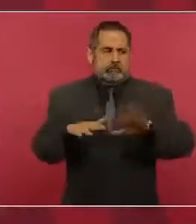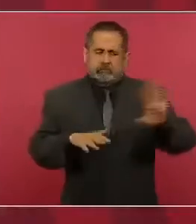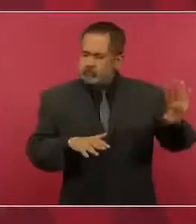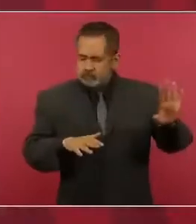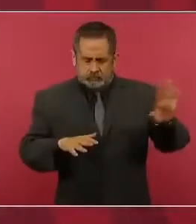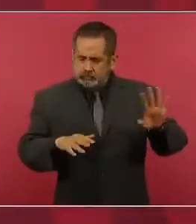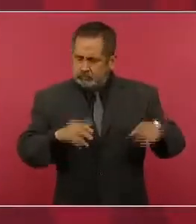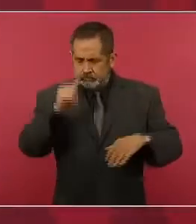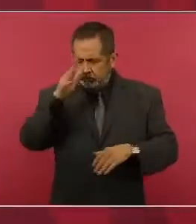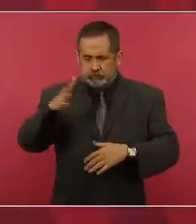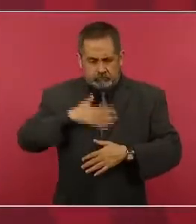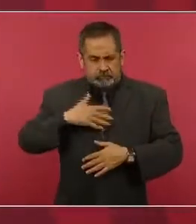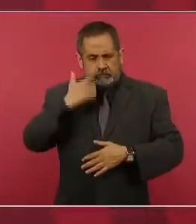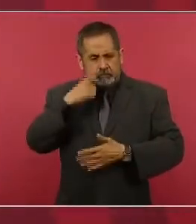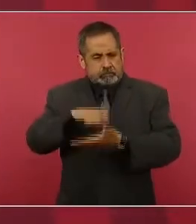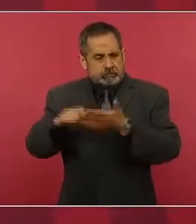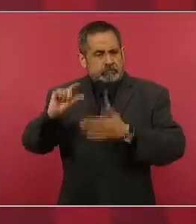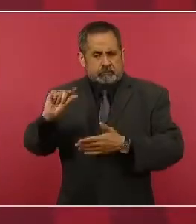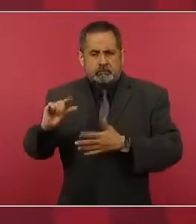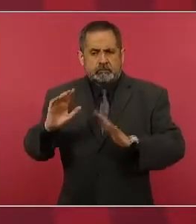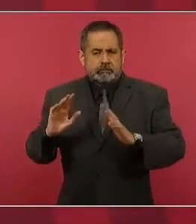a manifestarse?